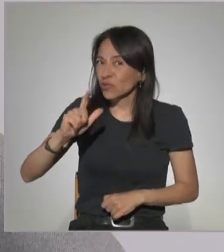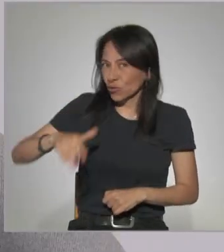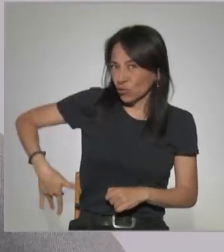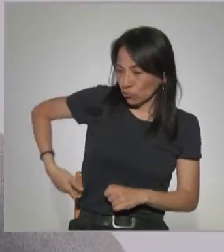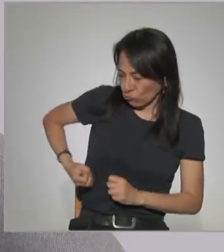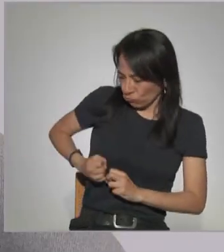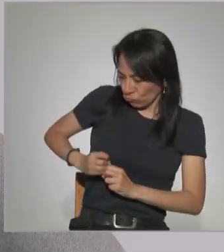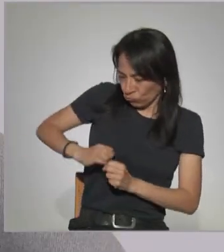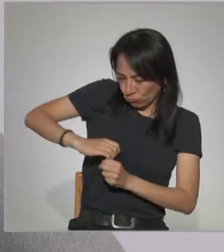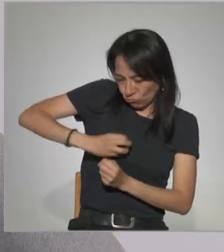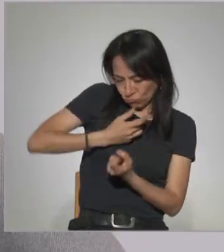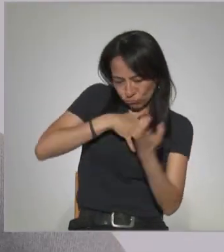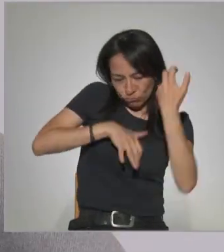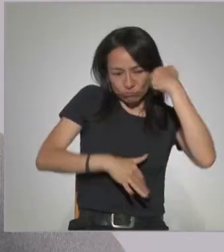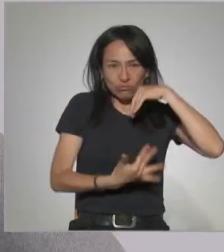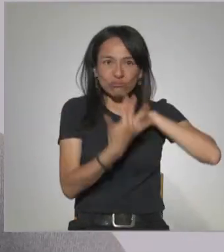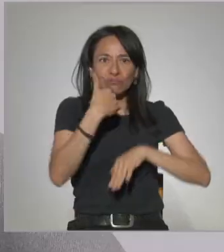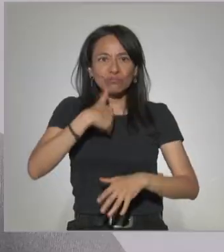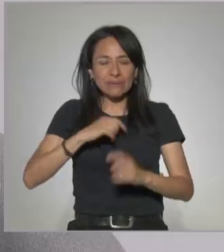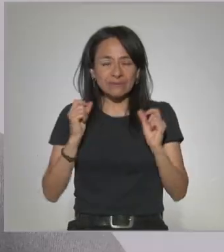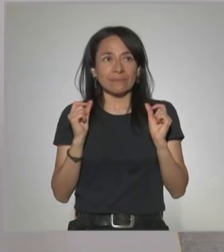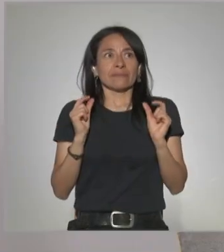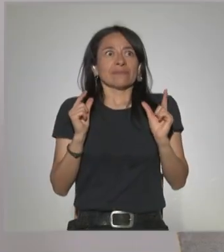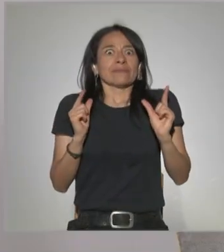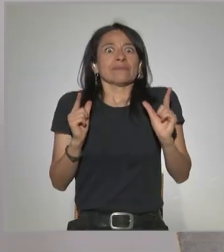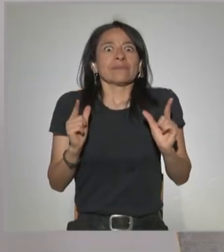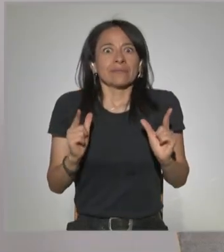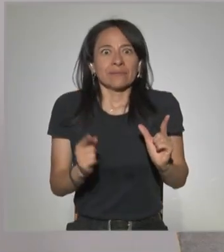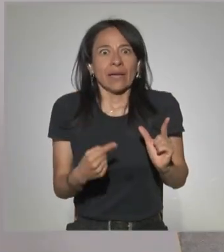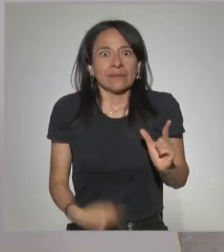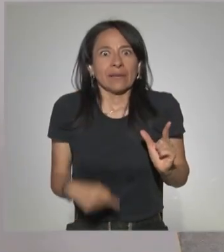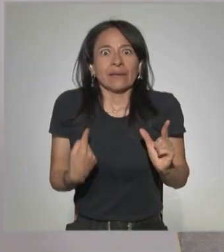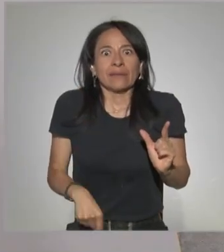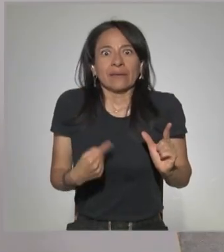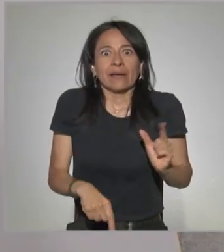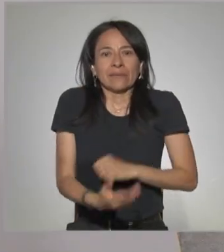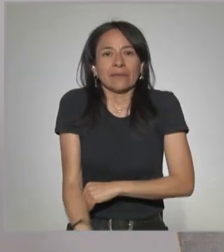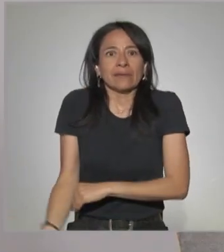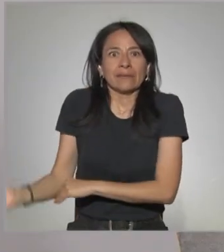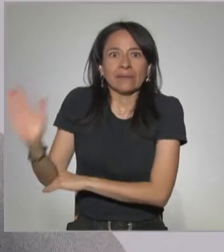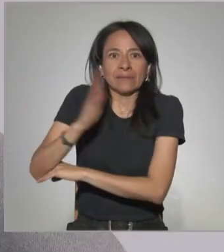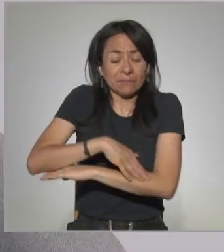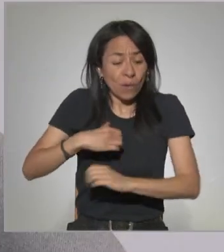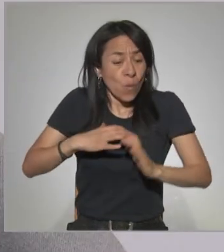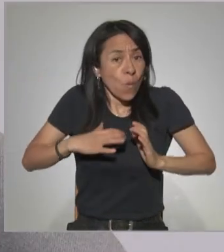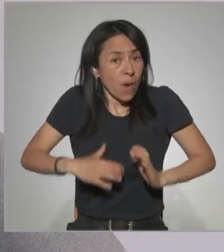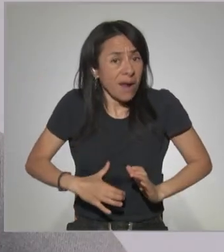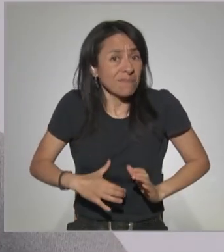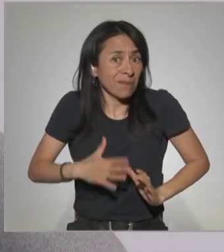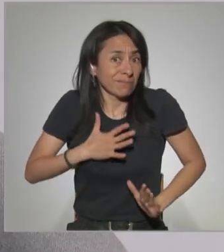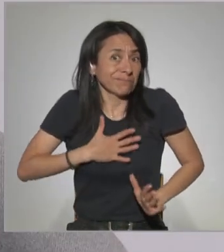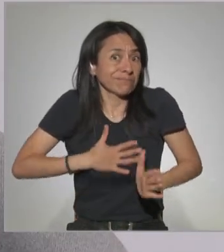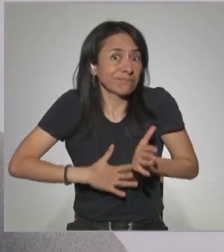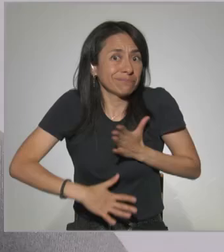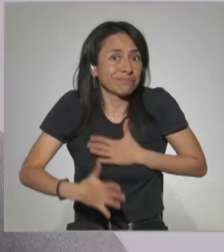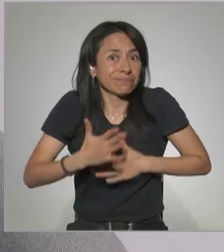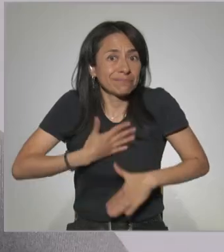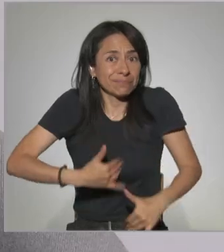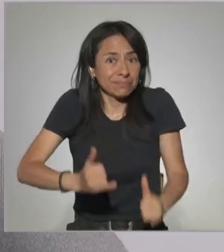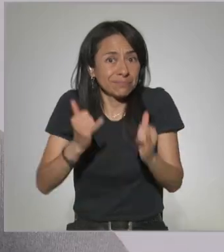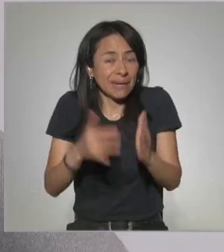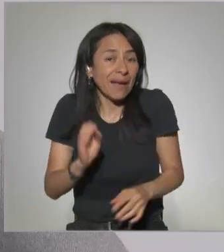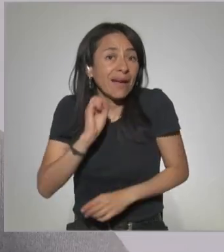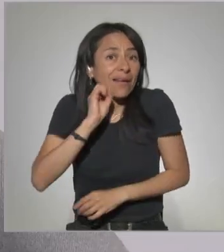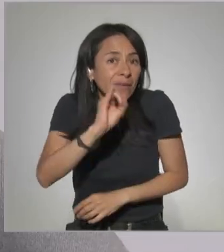nos tiene alertas todo el tiempo, físicamente causa un desgaste importante, ¿no? Y entonces viene la